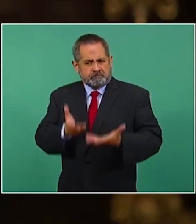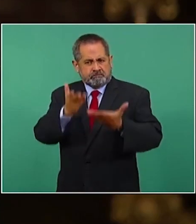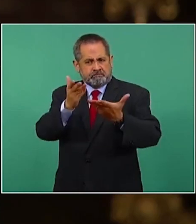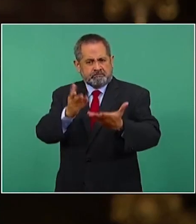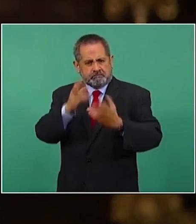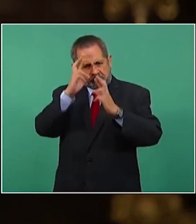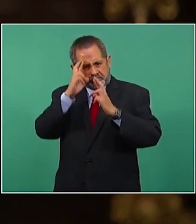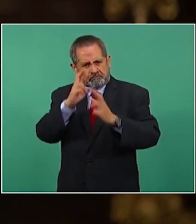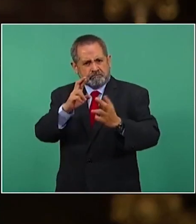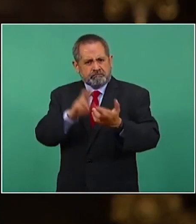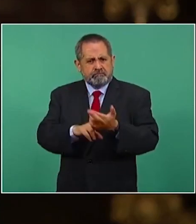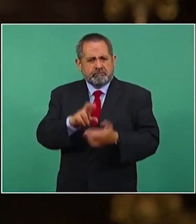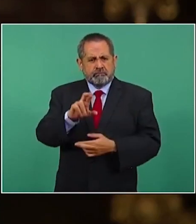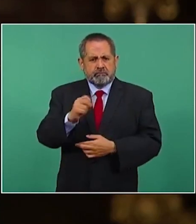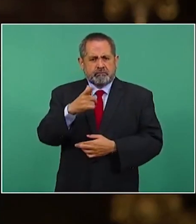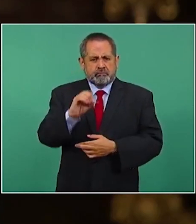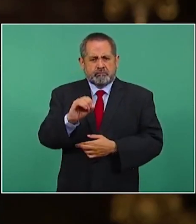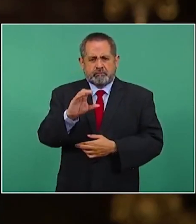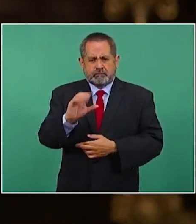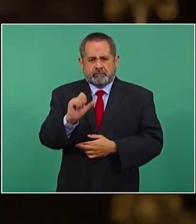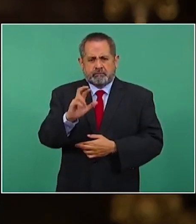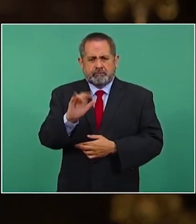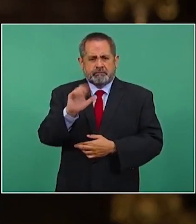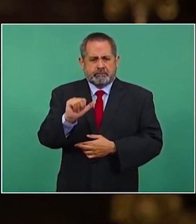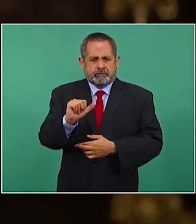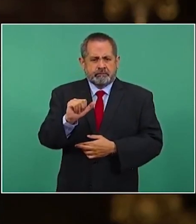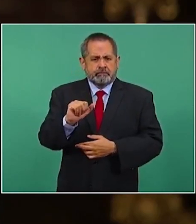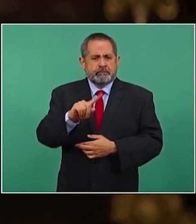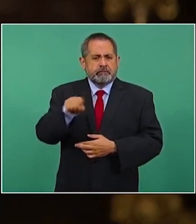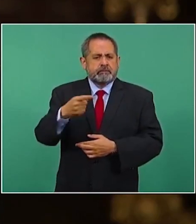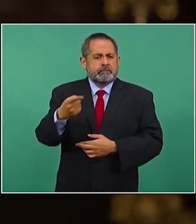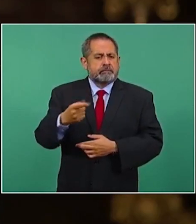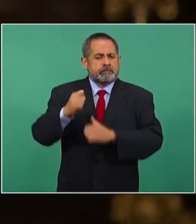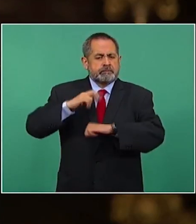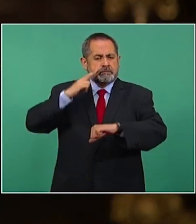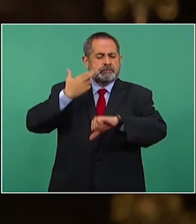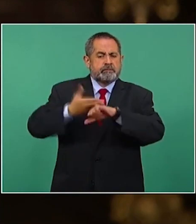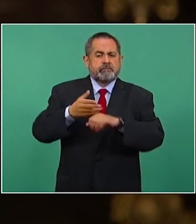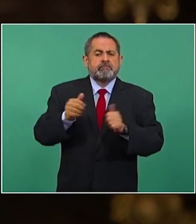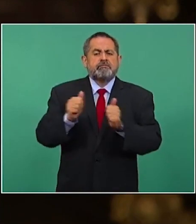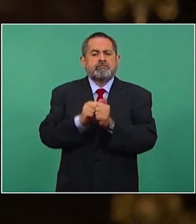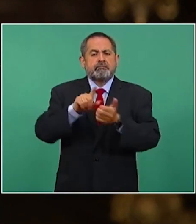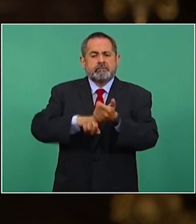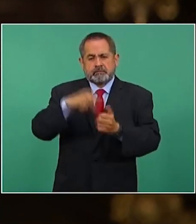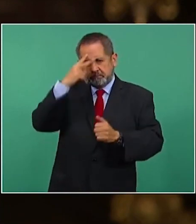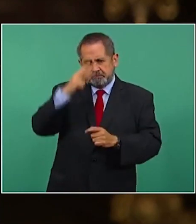por la ley, por la estructura legal del Imperio Español.